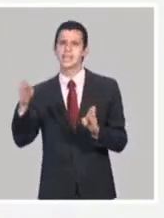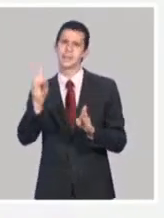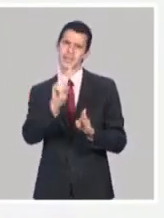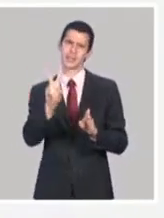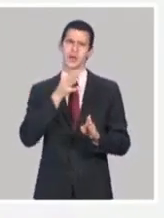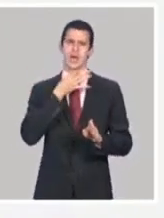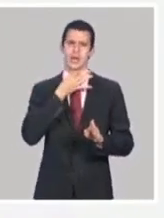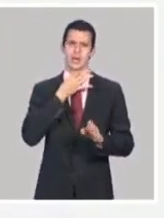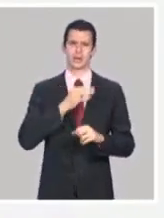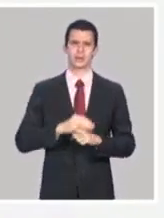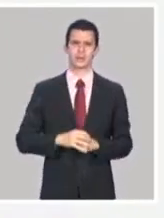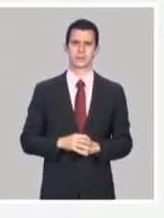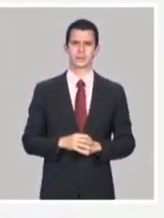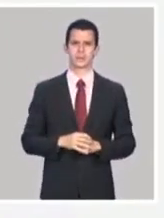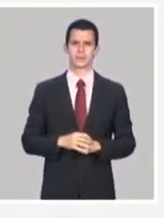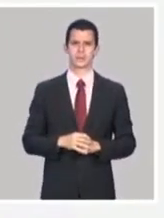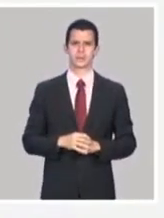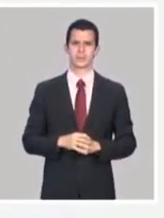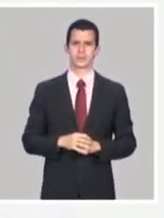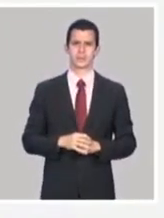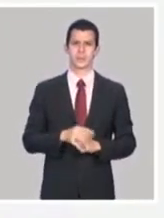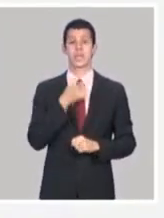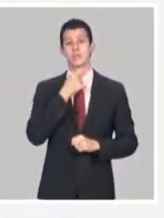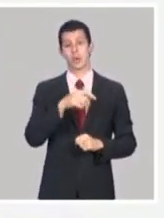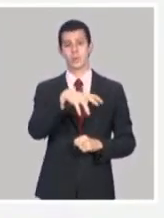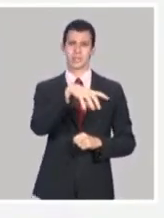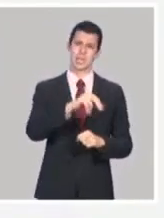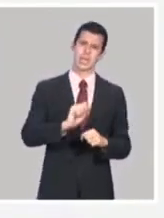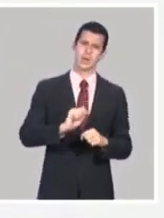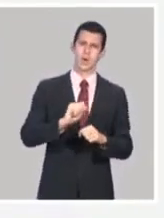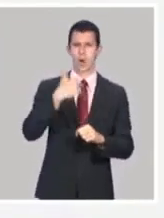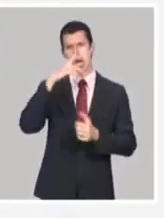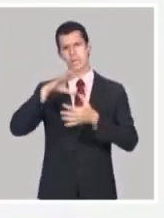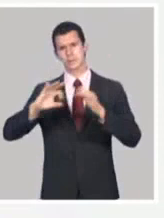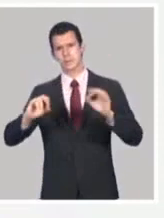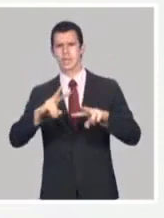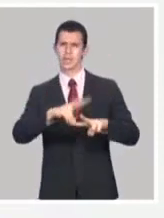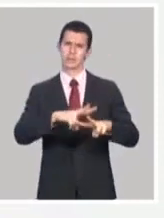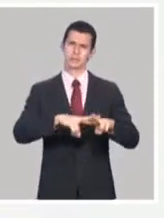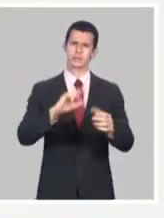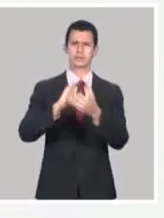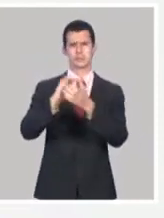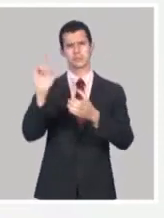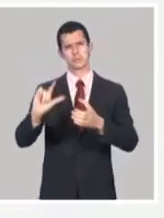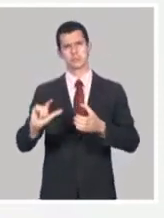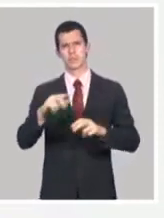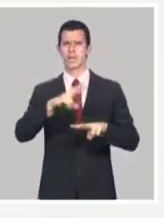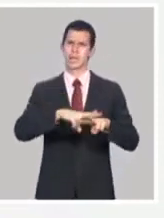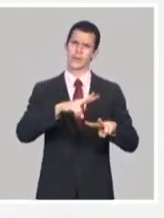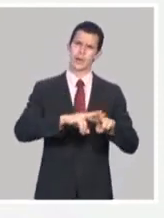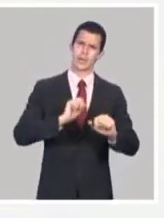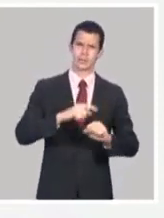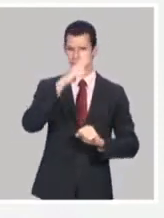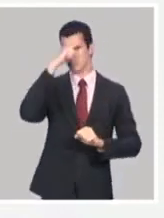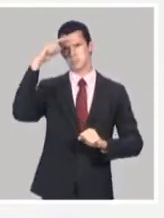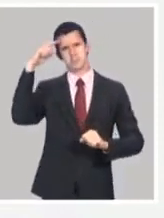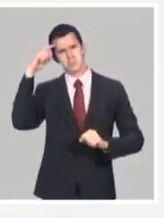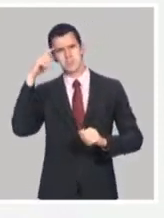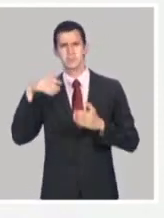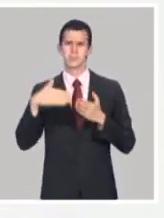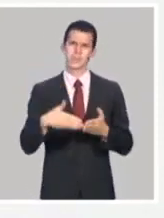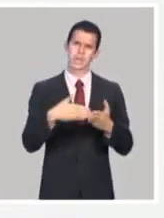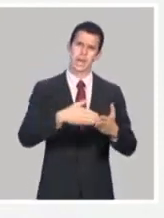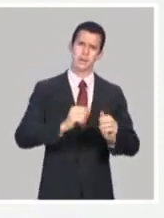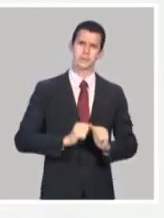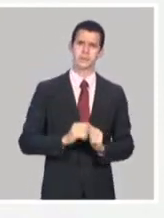ahí bueno las provincias pinar del río artemisa la habana mayabeque matanzas sancti spíritus granma santiago de cuba